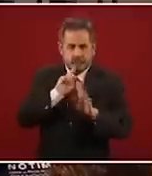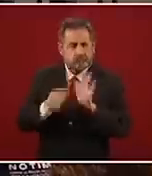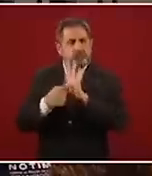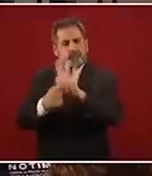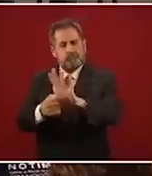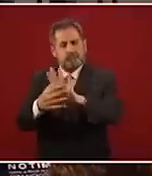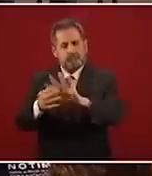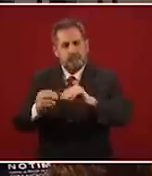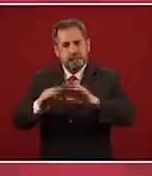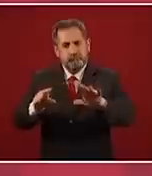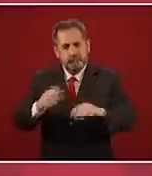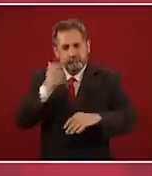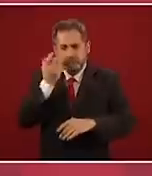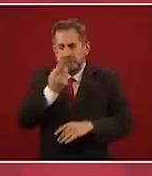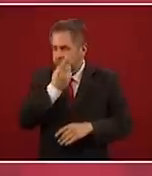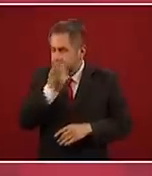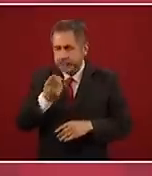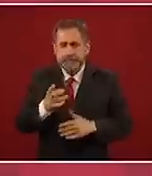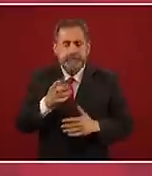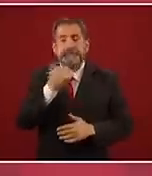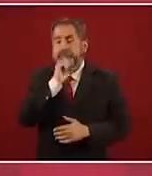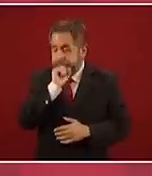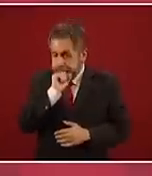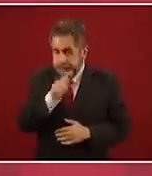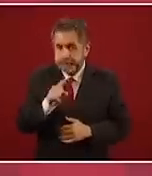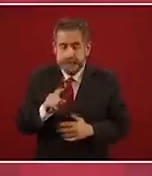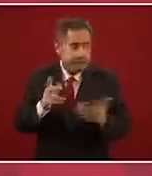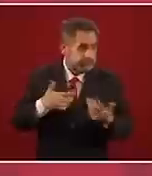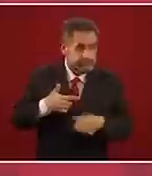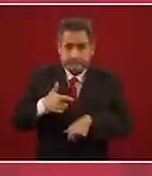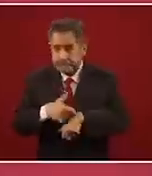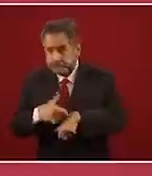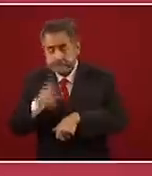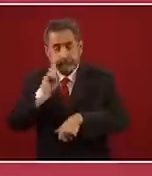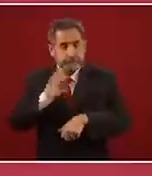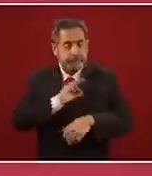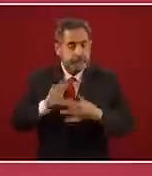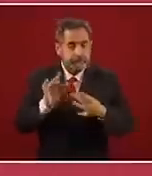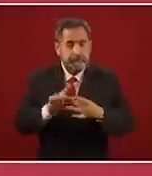exponerlo, quiero explicarlo. Y quiero también, si me dan oportunidad,